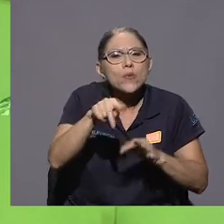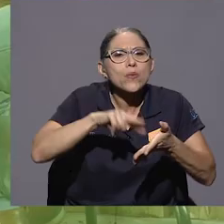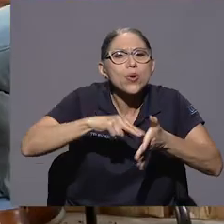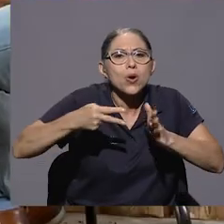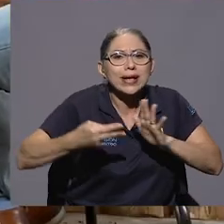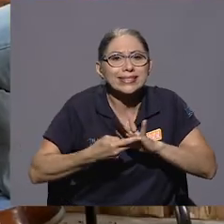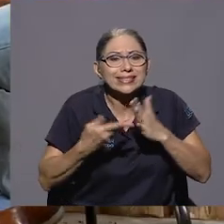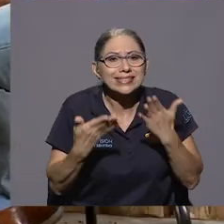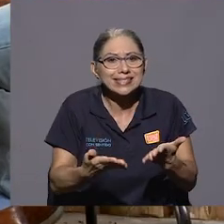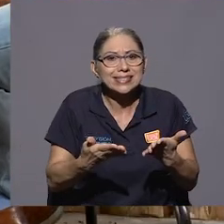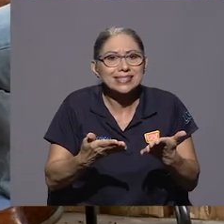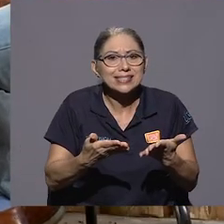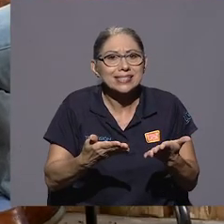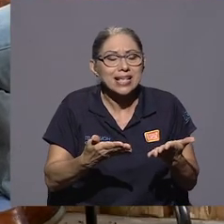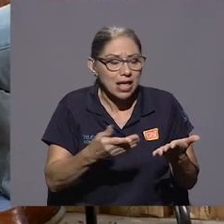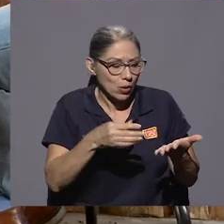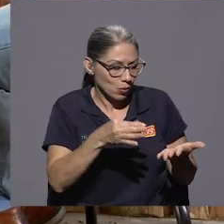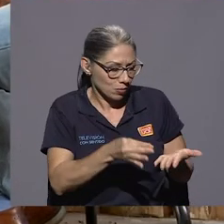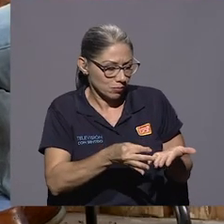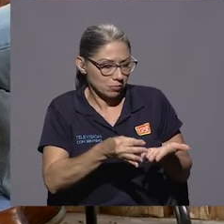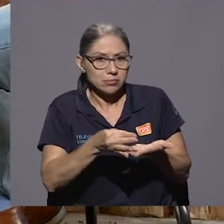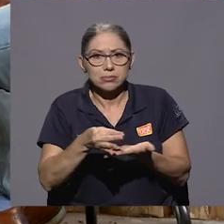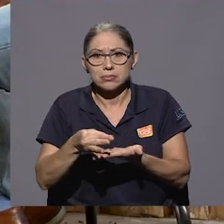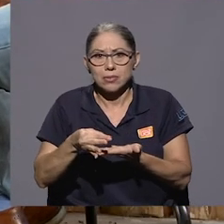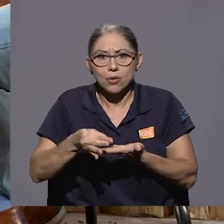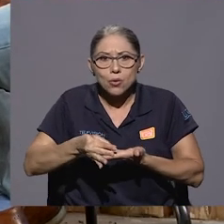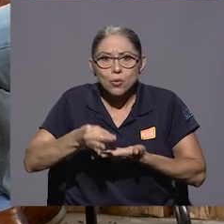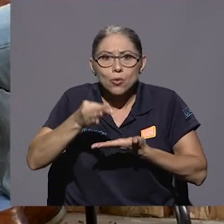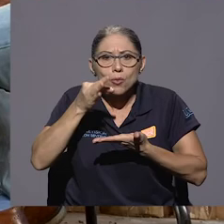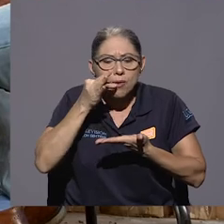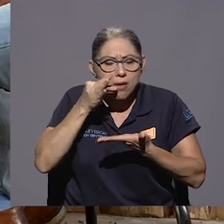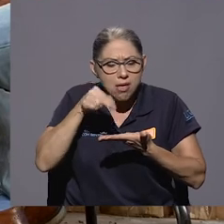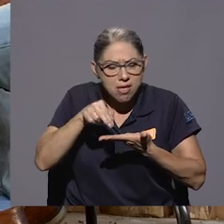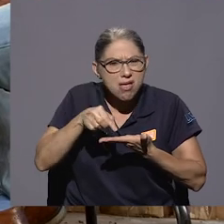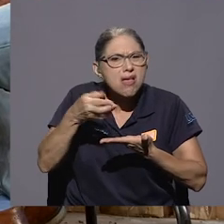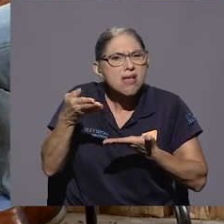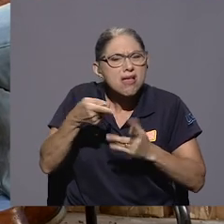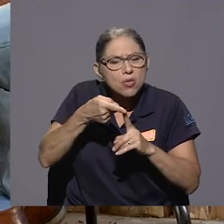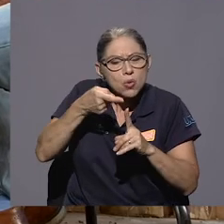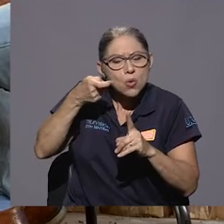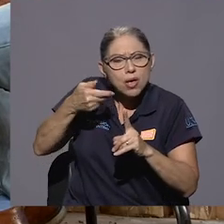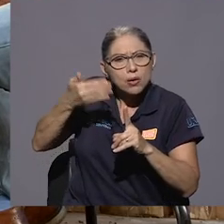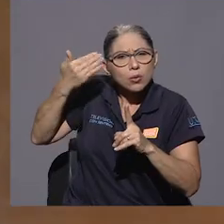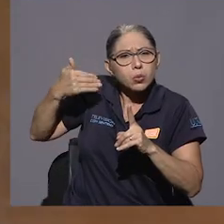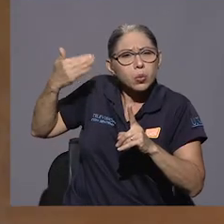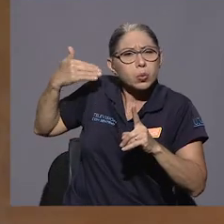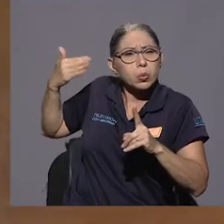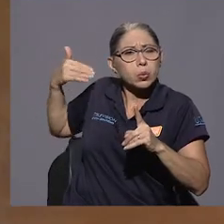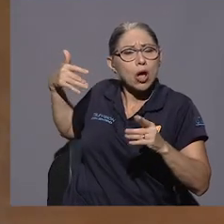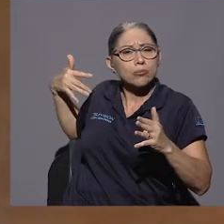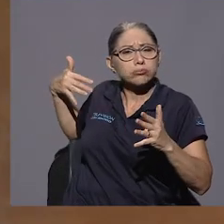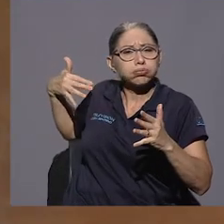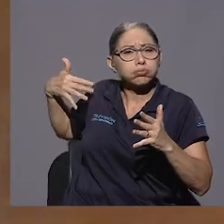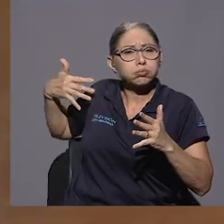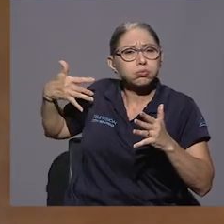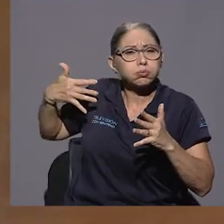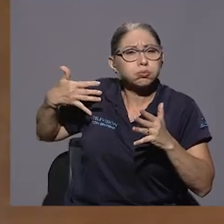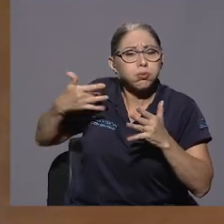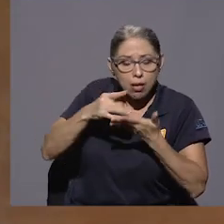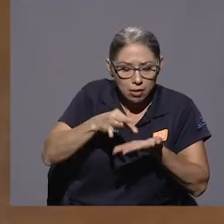que implica beberse una taza de café, su origen, su procedencia, su proceso.